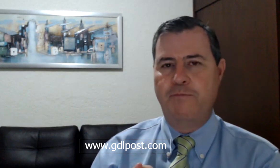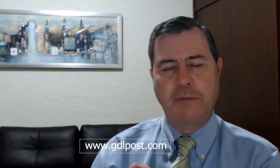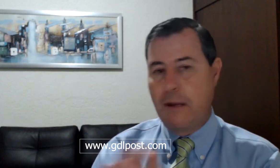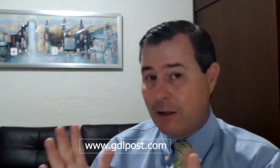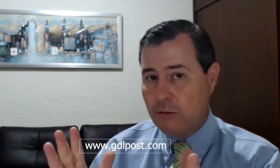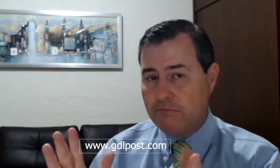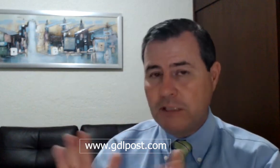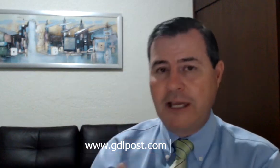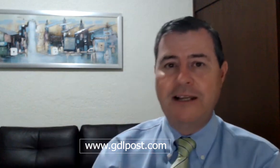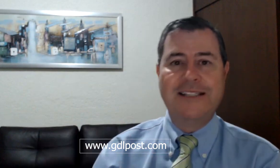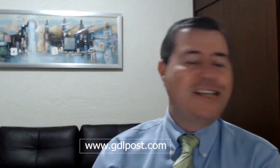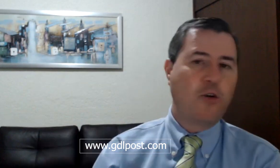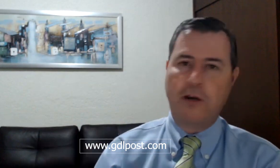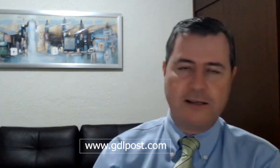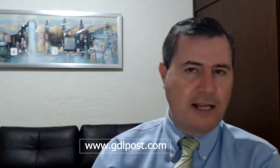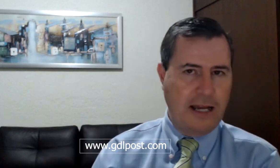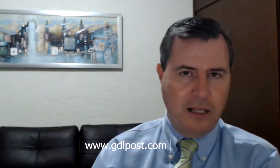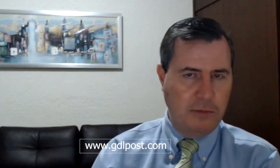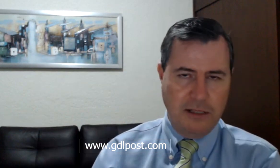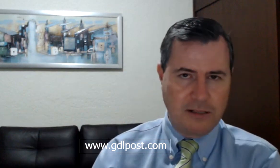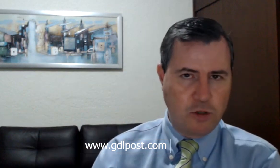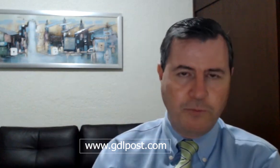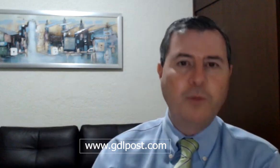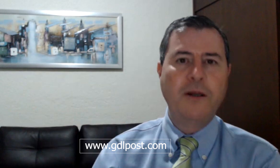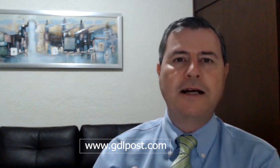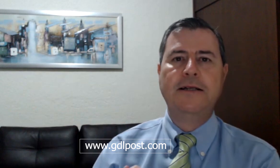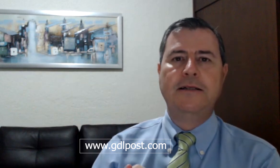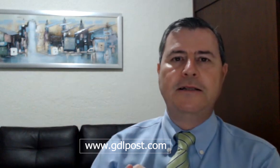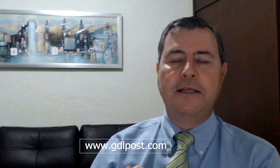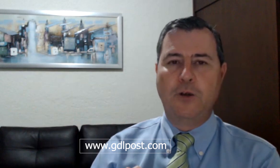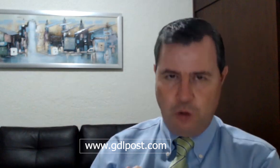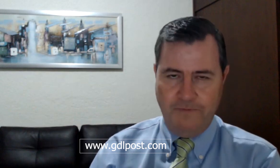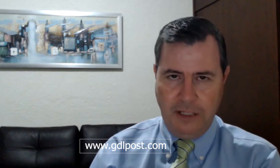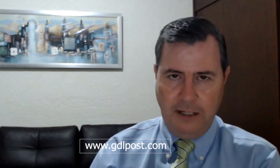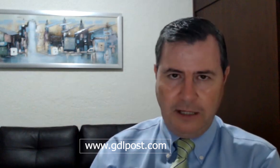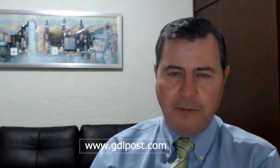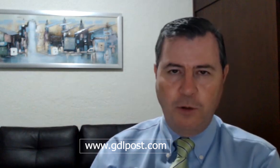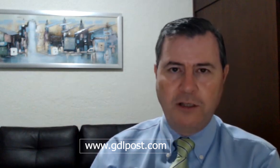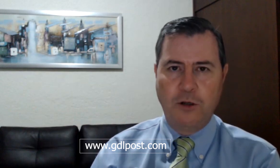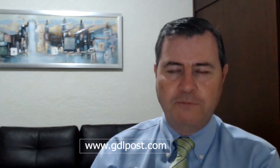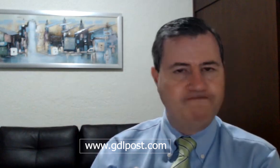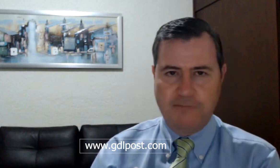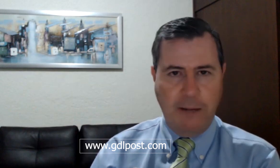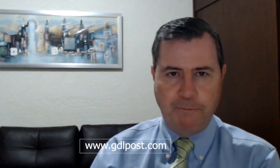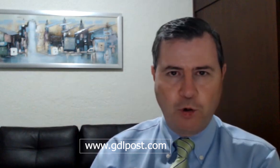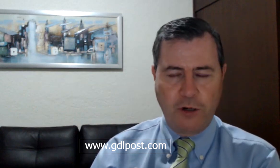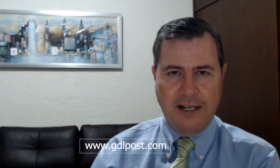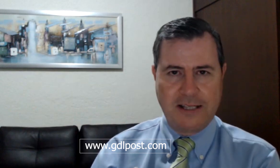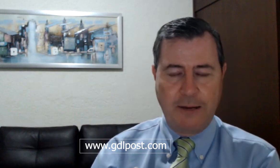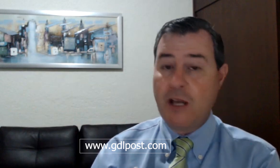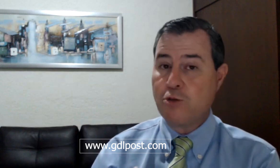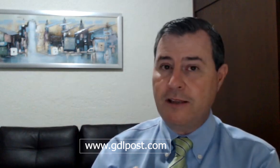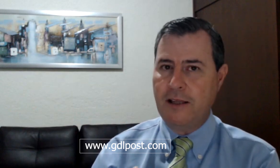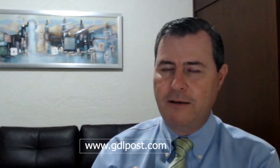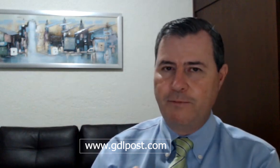de primera mano que él ya no regresará a la administración pública, incluso en el tema político tampoco regresará.